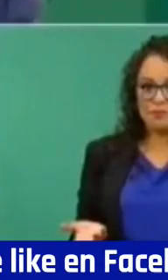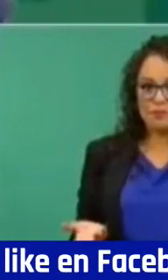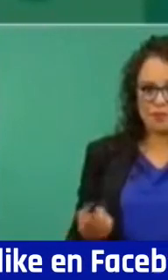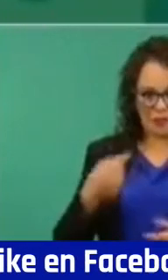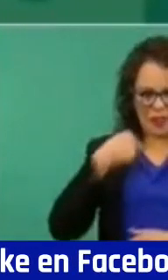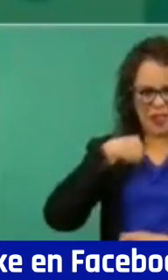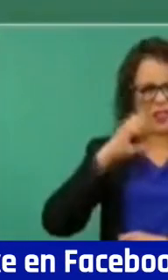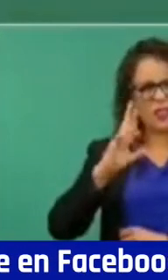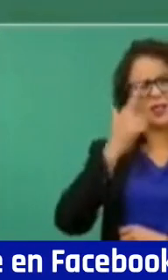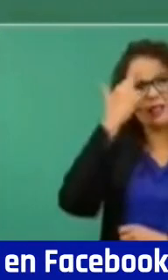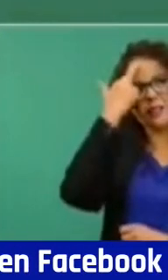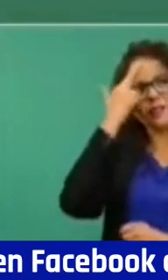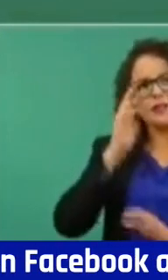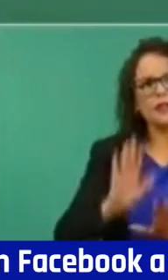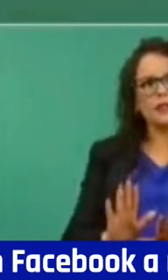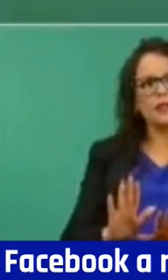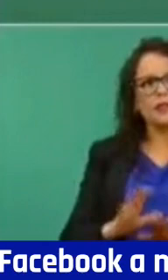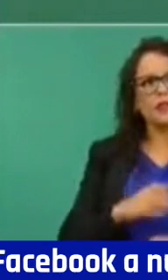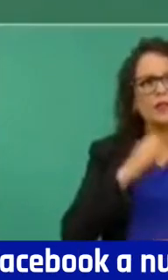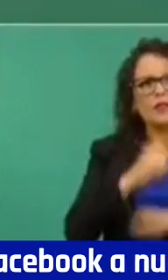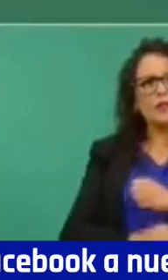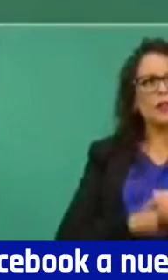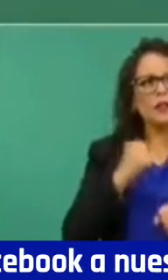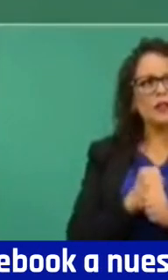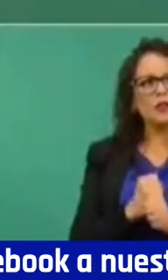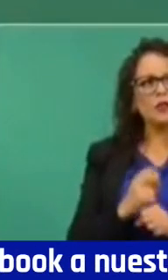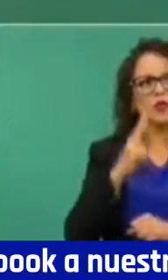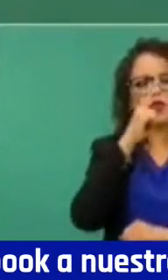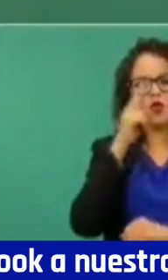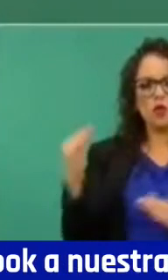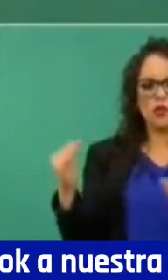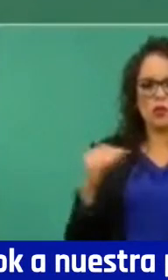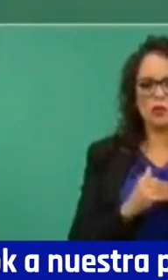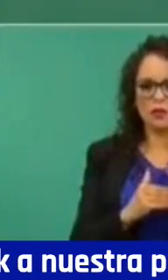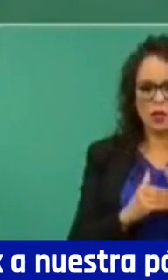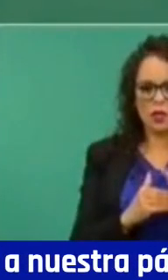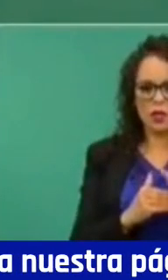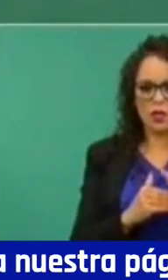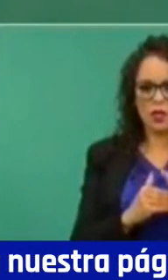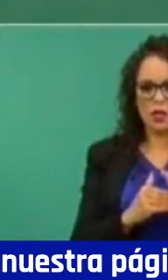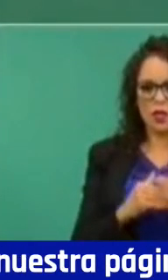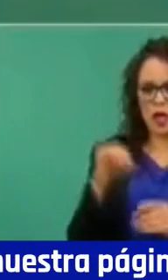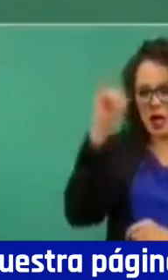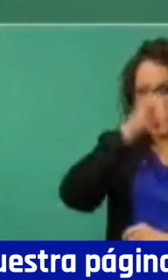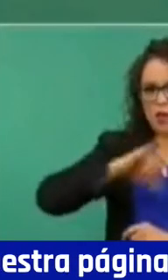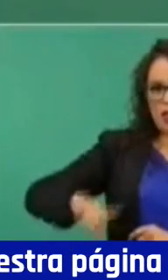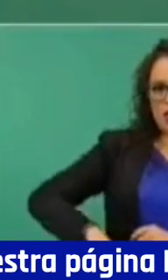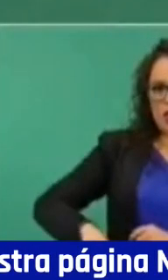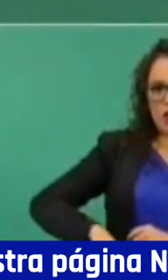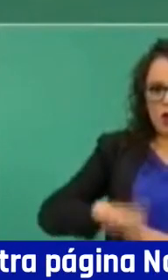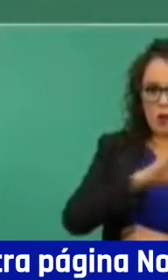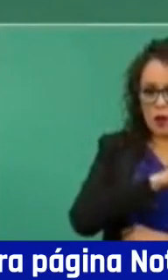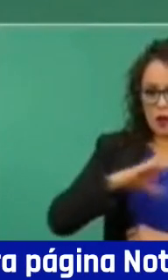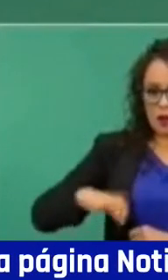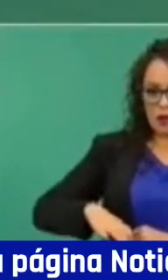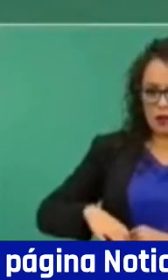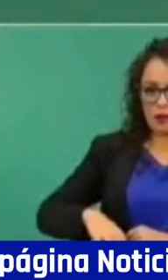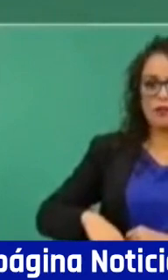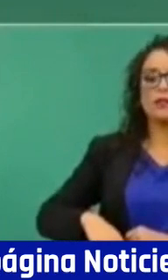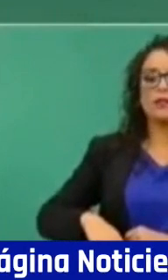en el 2000 pero candidato a jefe de gobierno en la ciudad la compañía eligió